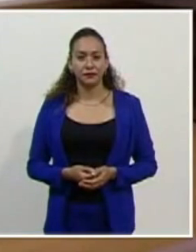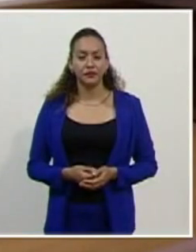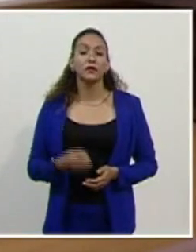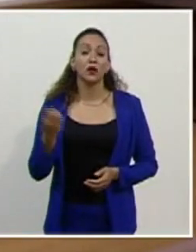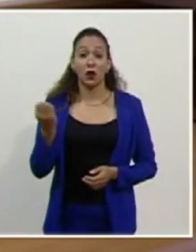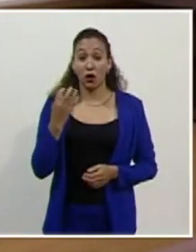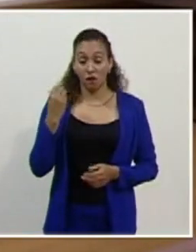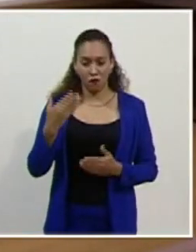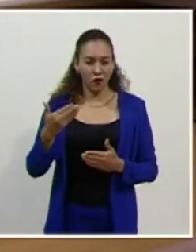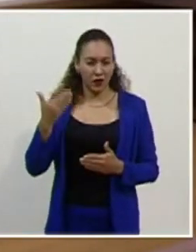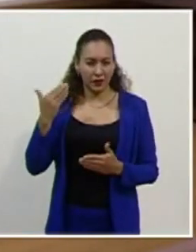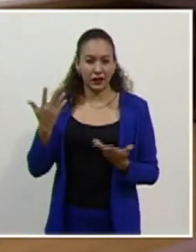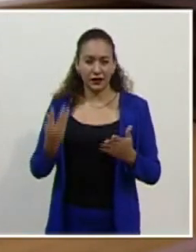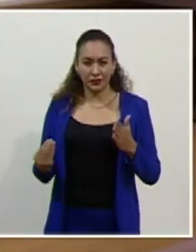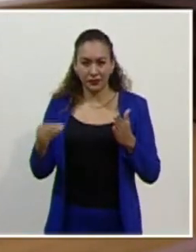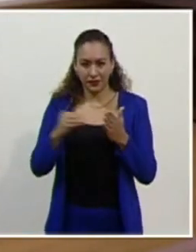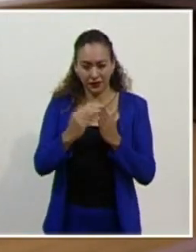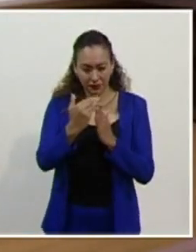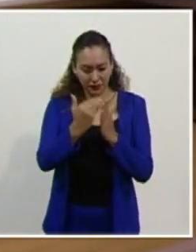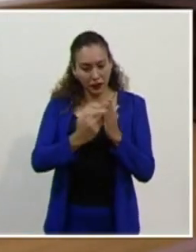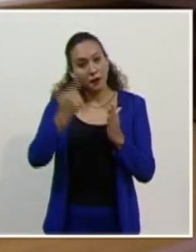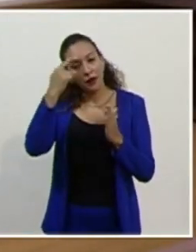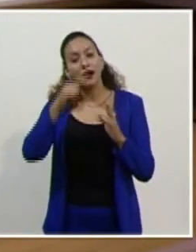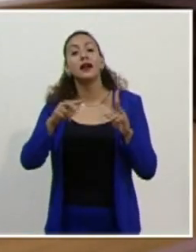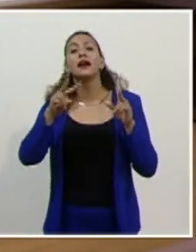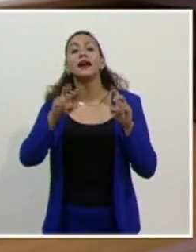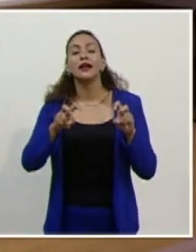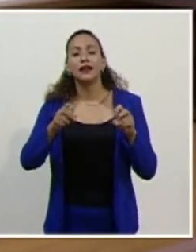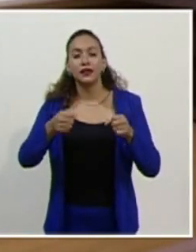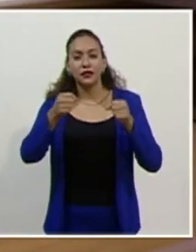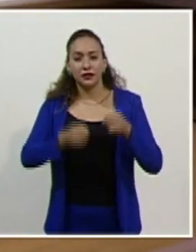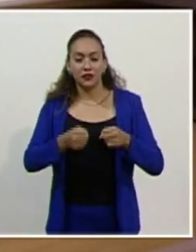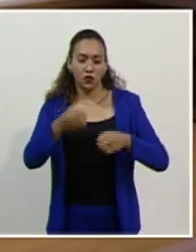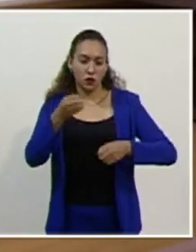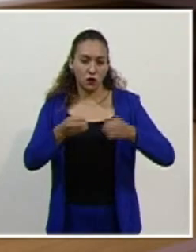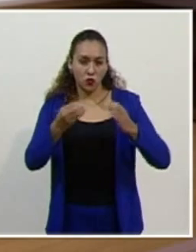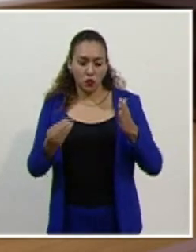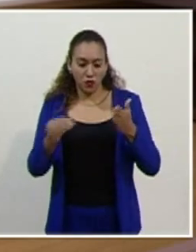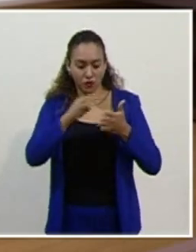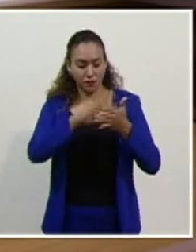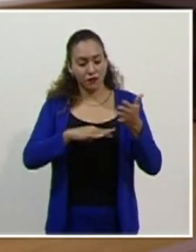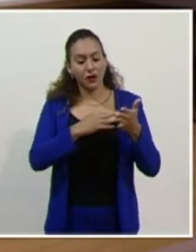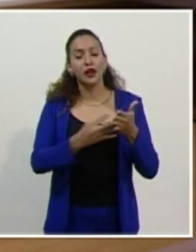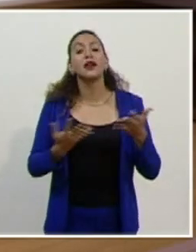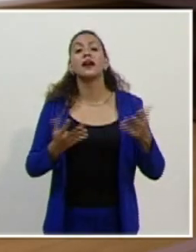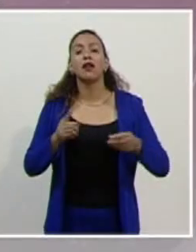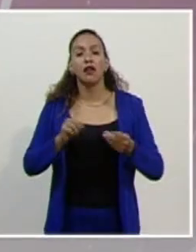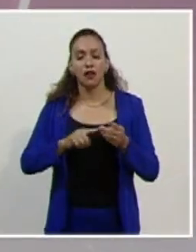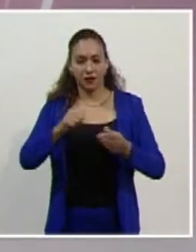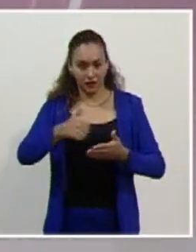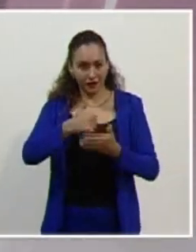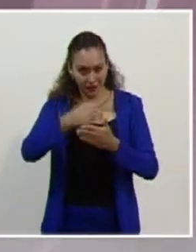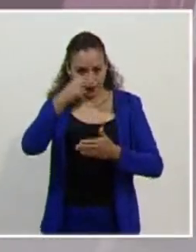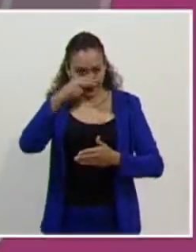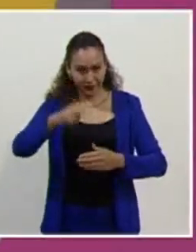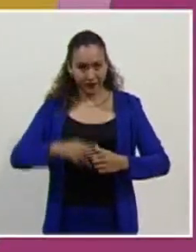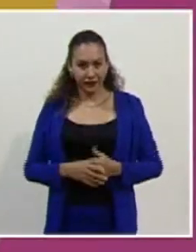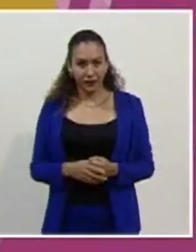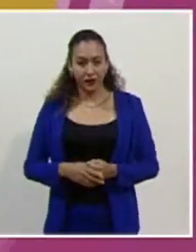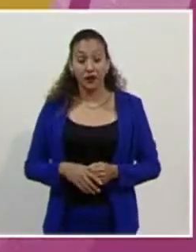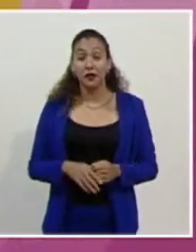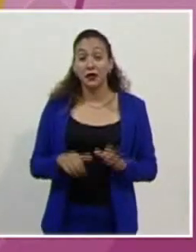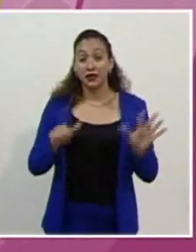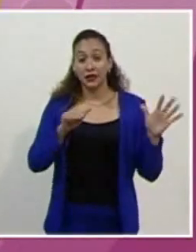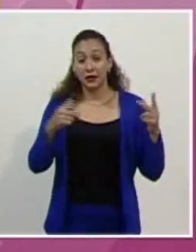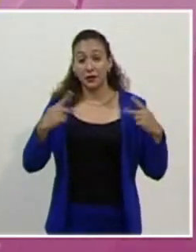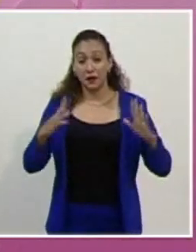último foro para integrar una agenda en materia de seguridad y justicia desde el Poder Judicial, que se llevó a cabo en la capital del país, los más de